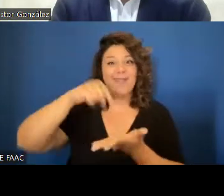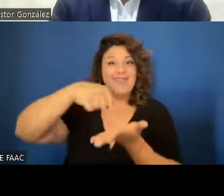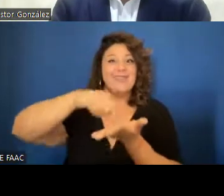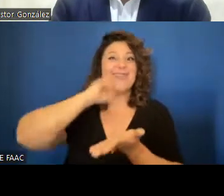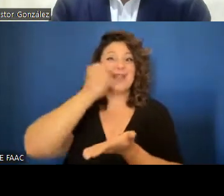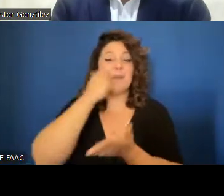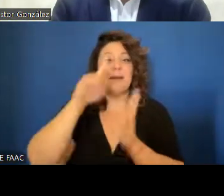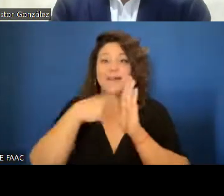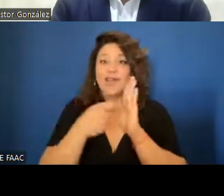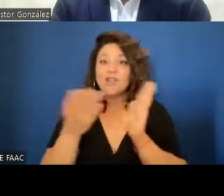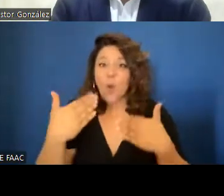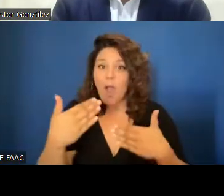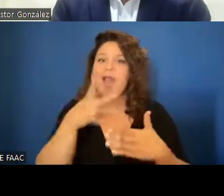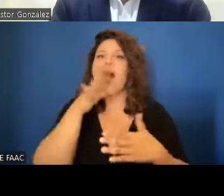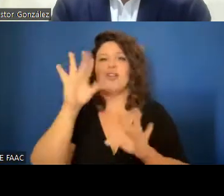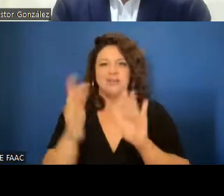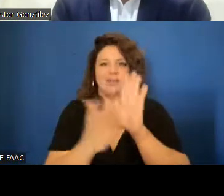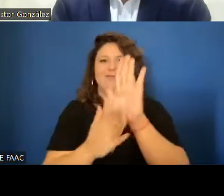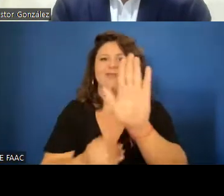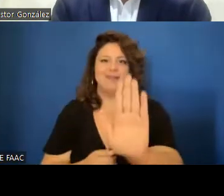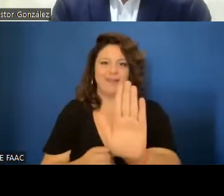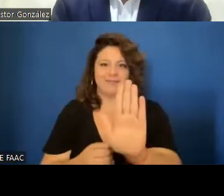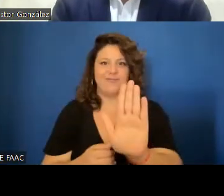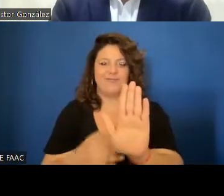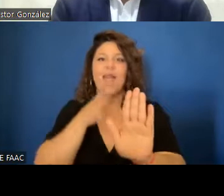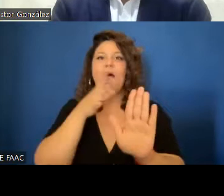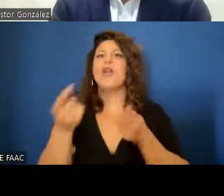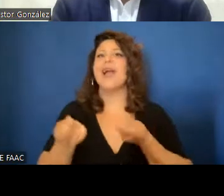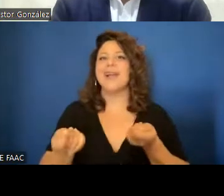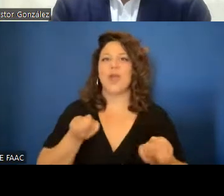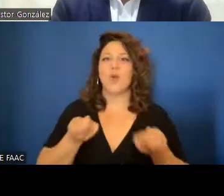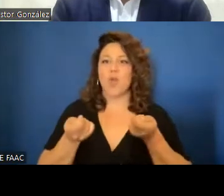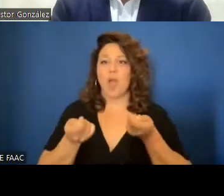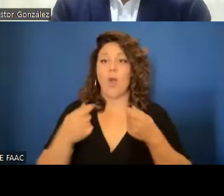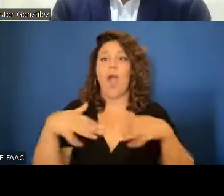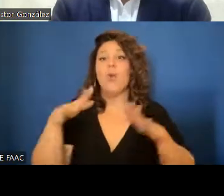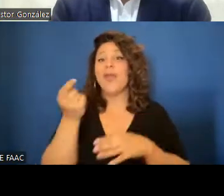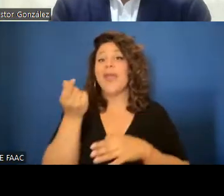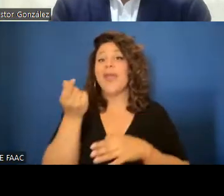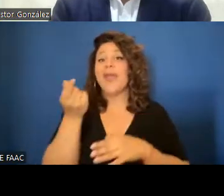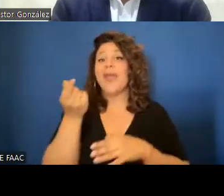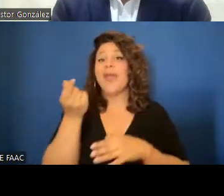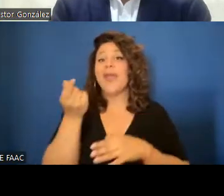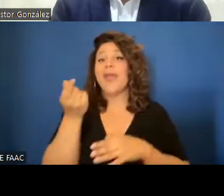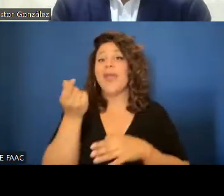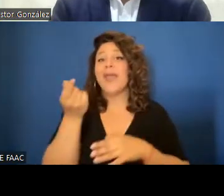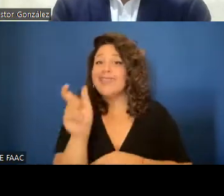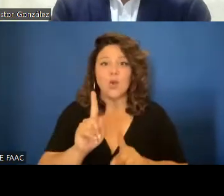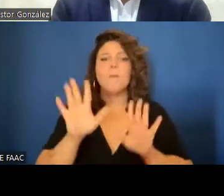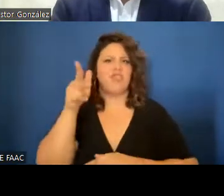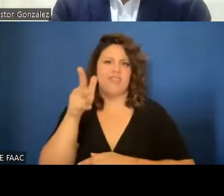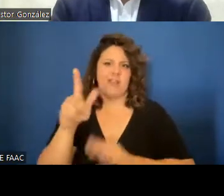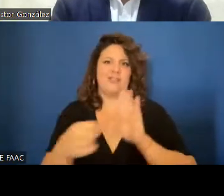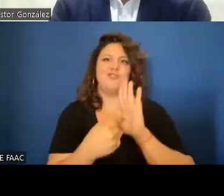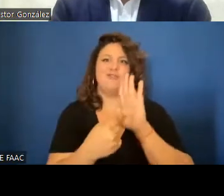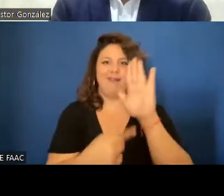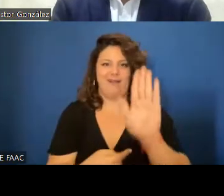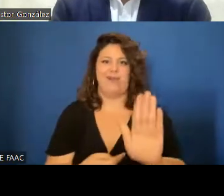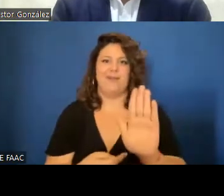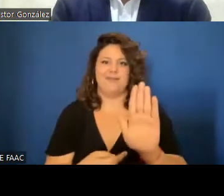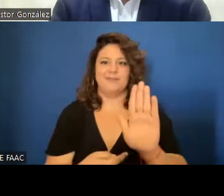una primera valoración con respecto a esta ley, en cualquier caso, una ley que viene a incidir y a reforzar lo que es la igualdad